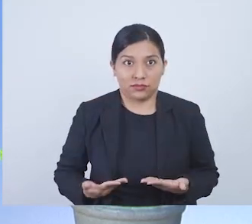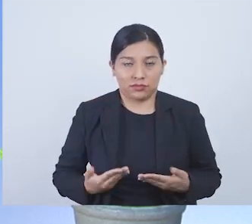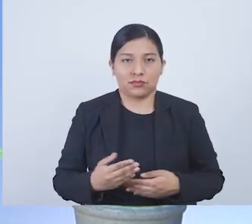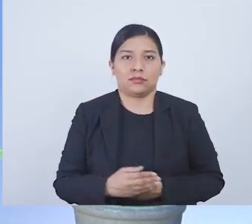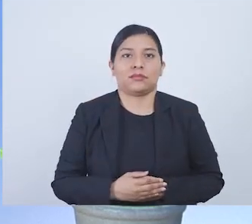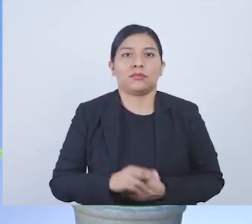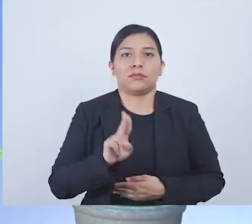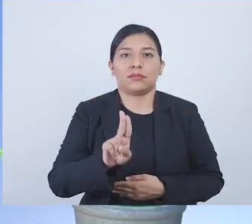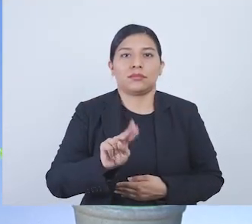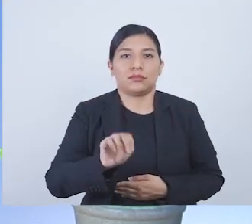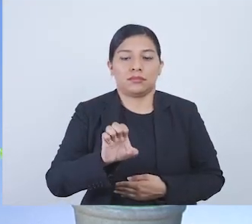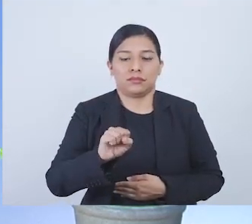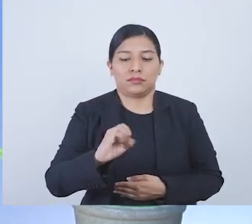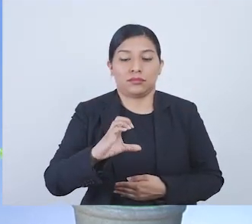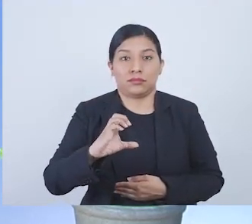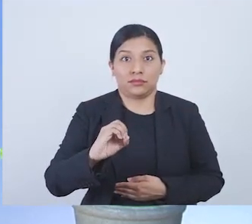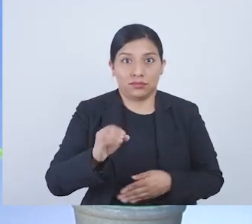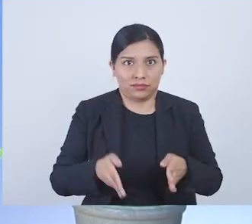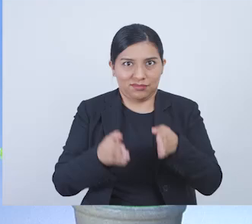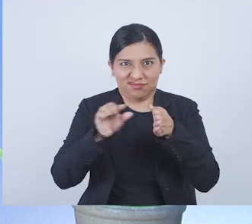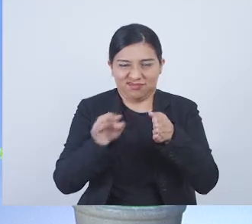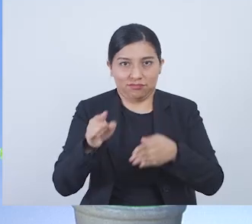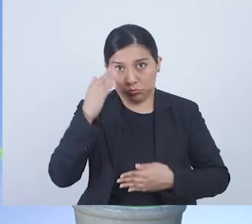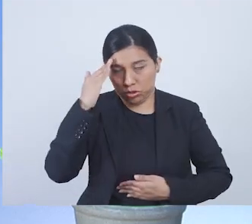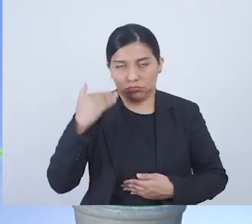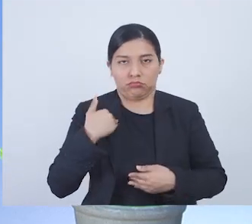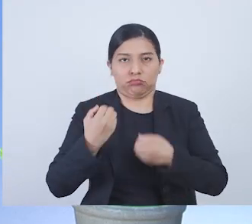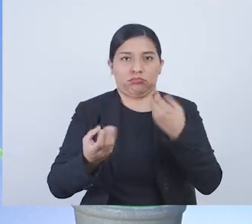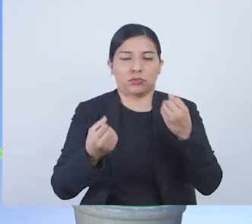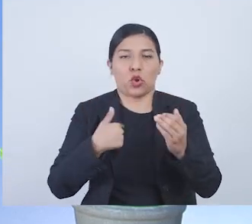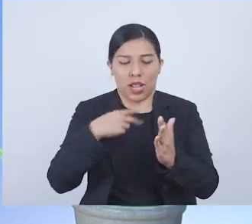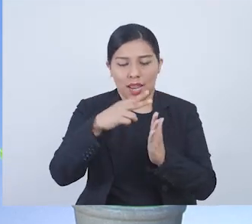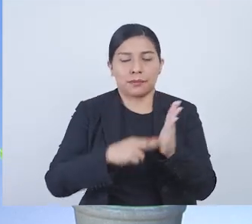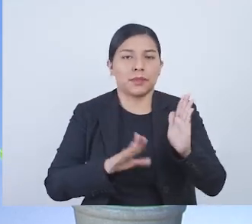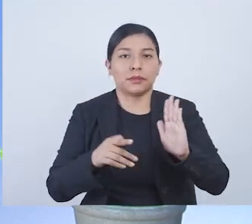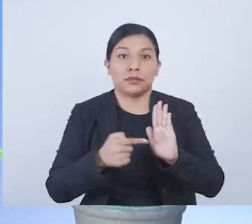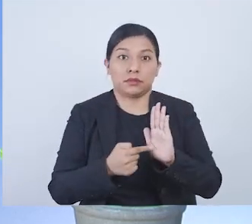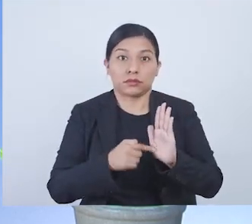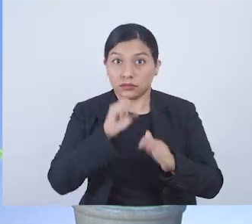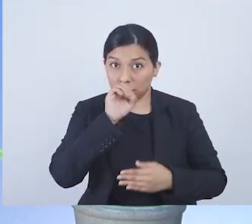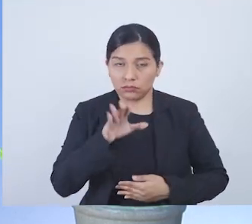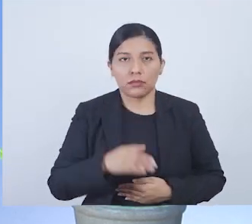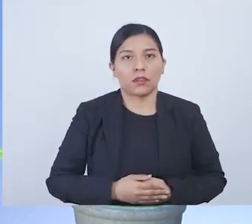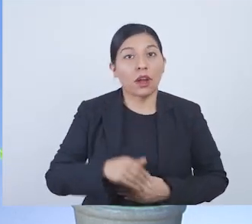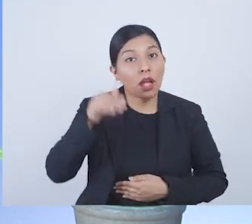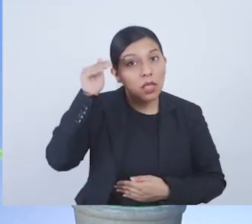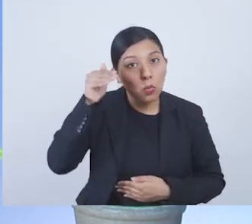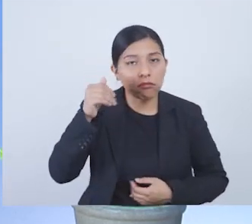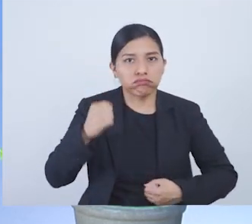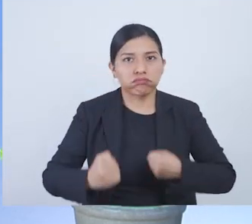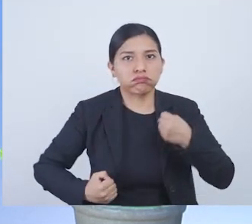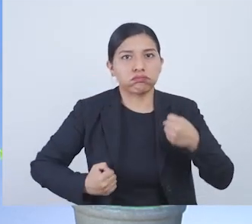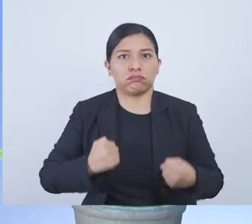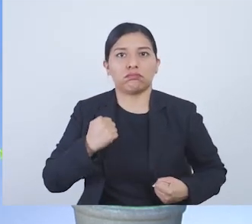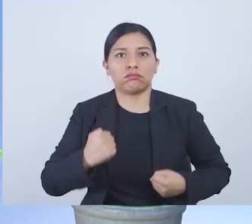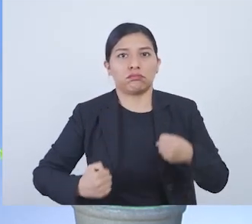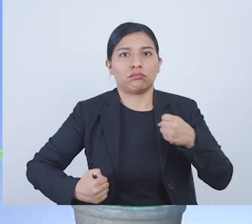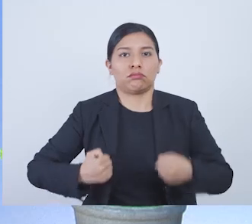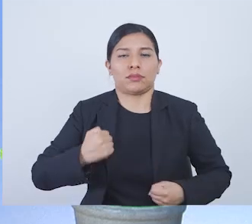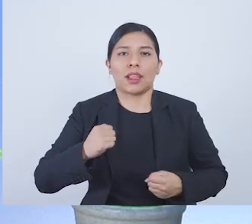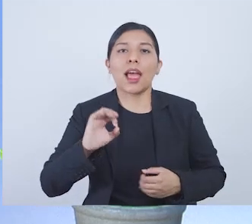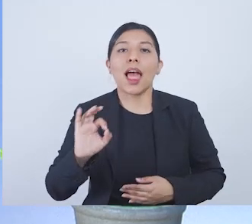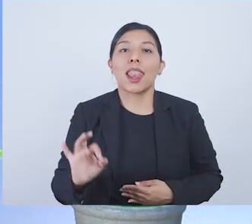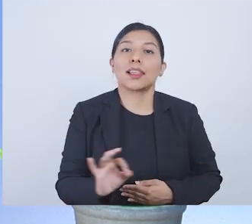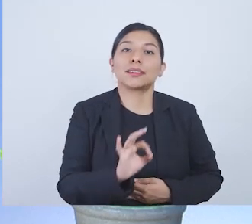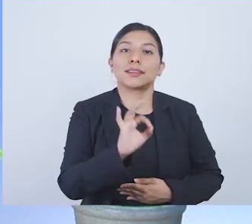UNESCO. Y dijo lo siguiente, y esto lo dijo este año: la educación física de